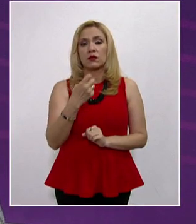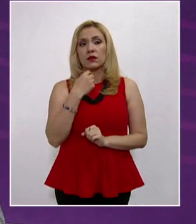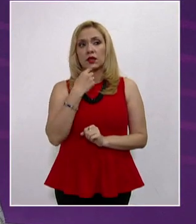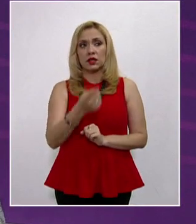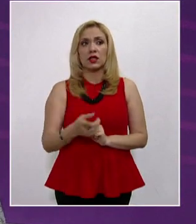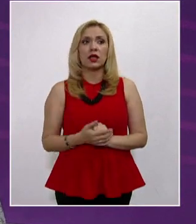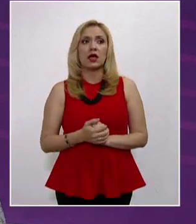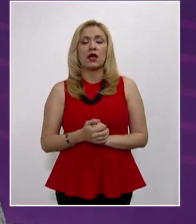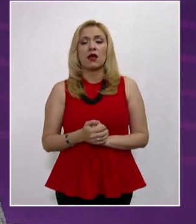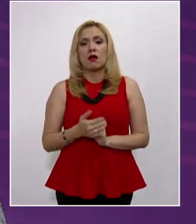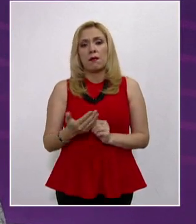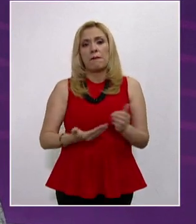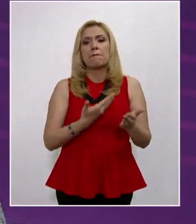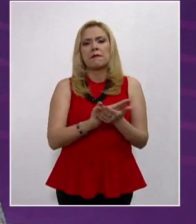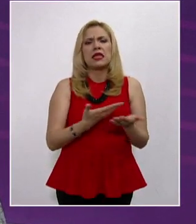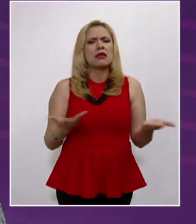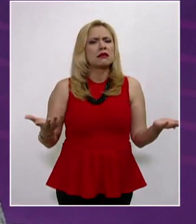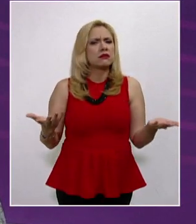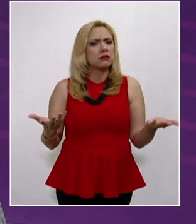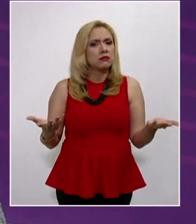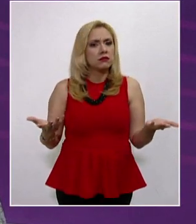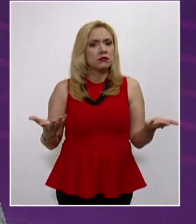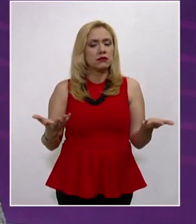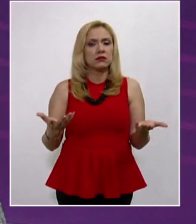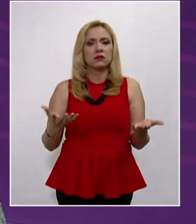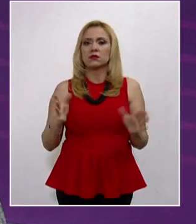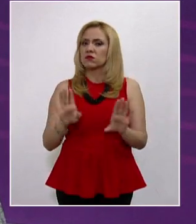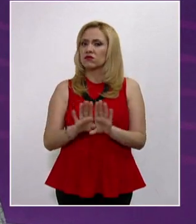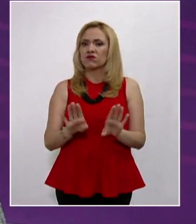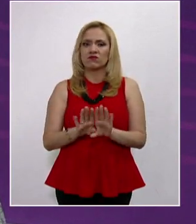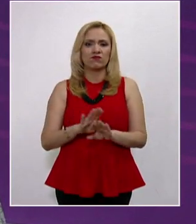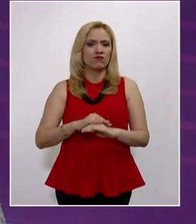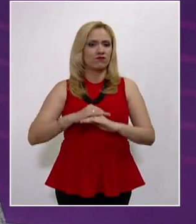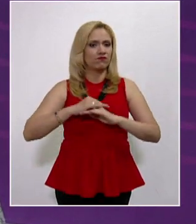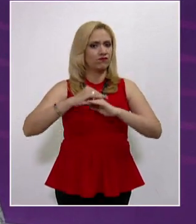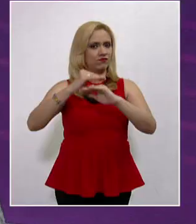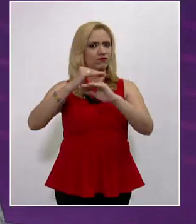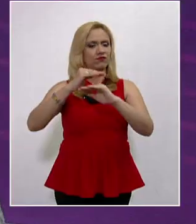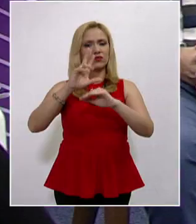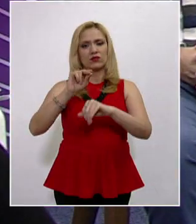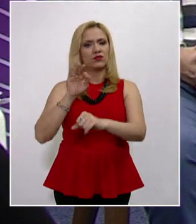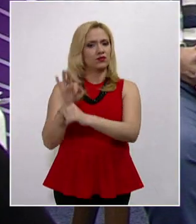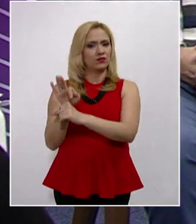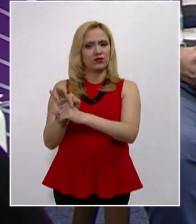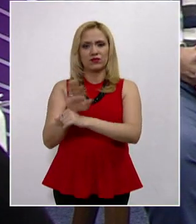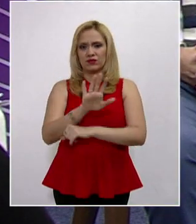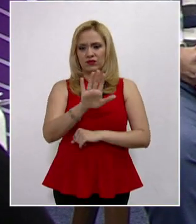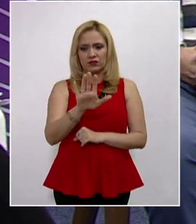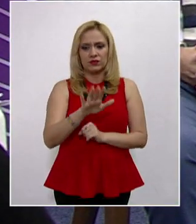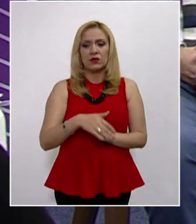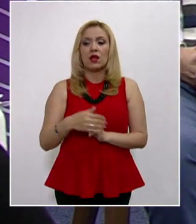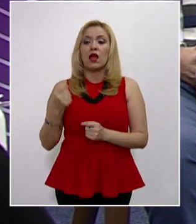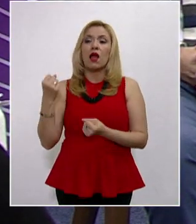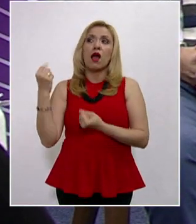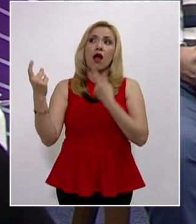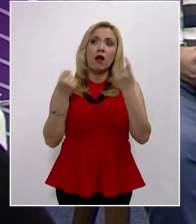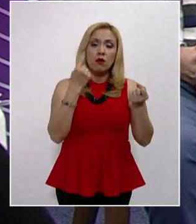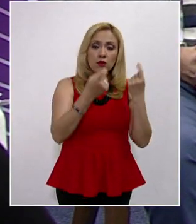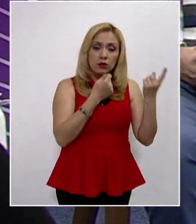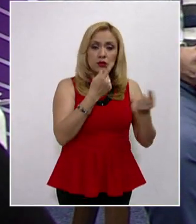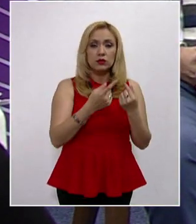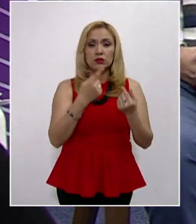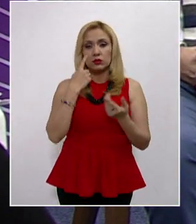que se solicitaba era que se restringiera el fuero. En algunos de